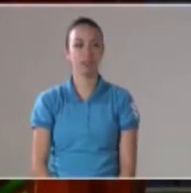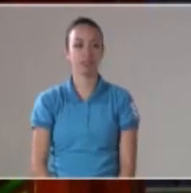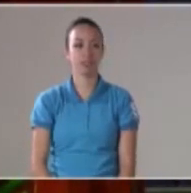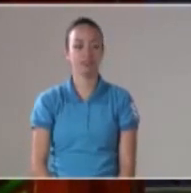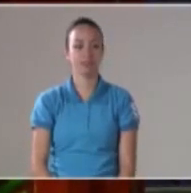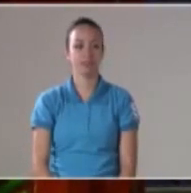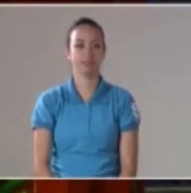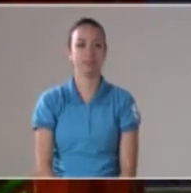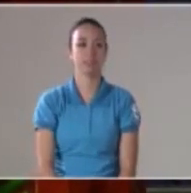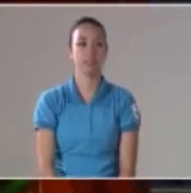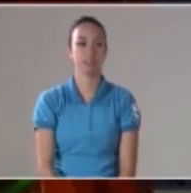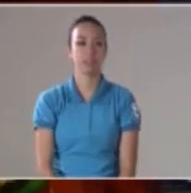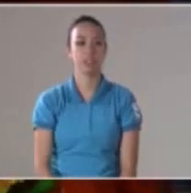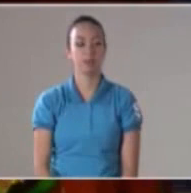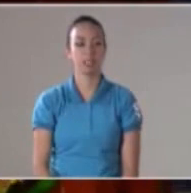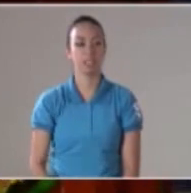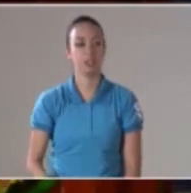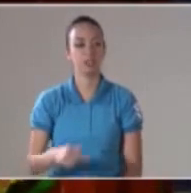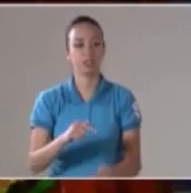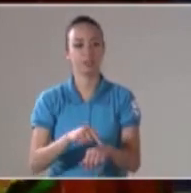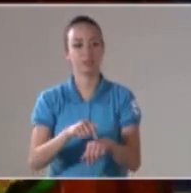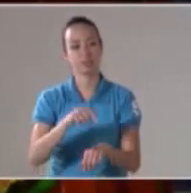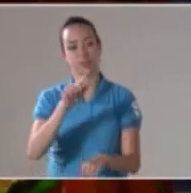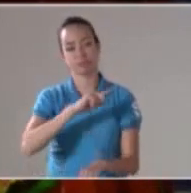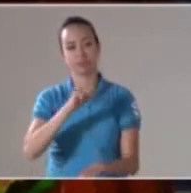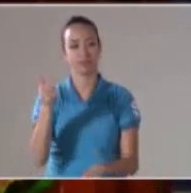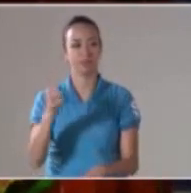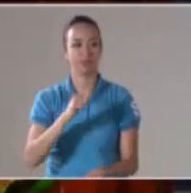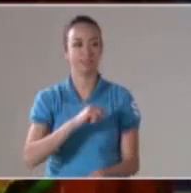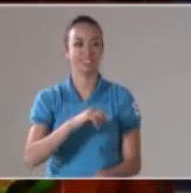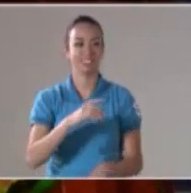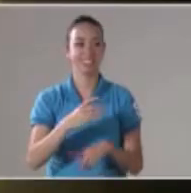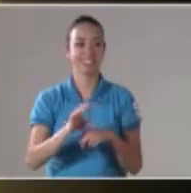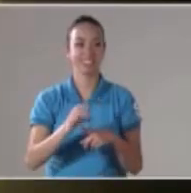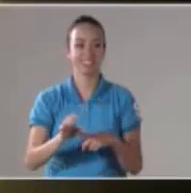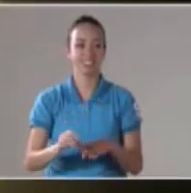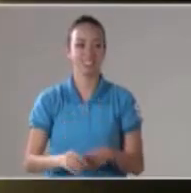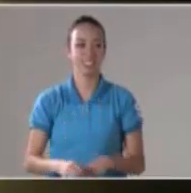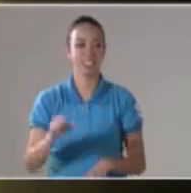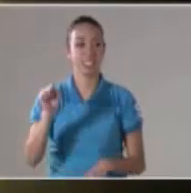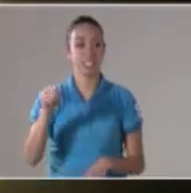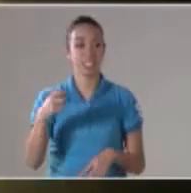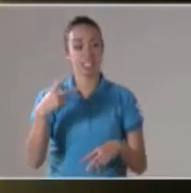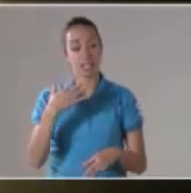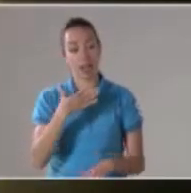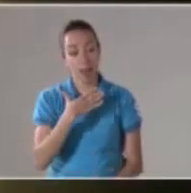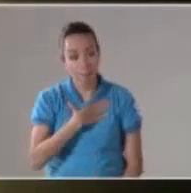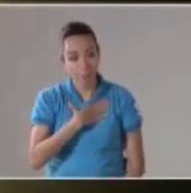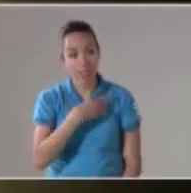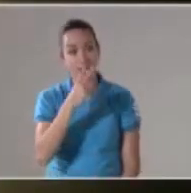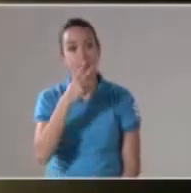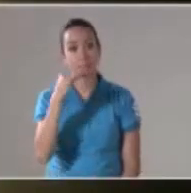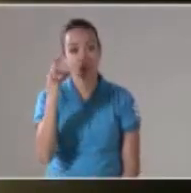en aquel tiempo, en este tiempo pues ya son otras cosas, pero en aquel tiempo dice, si a mi hermano